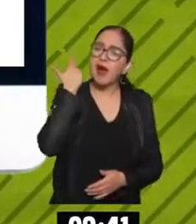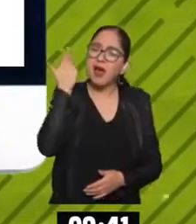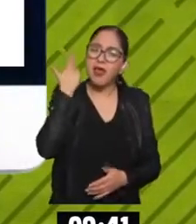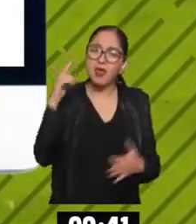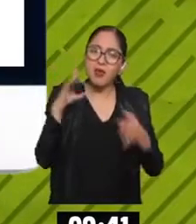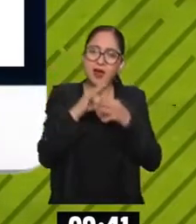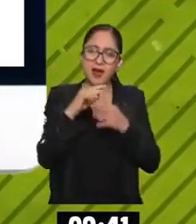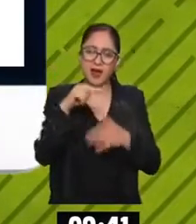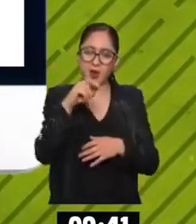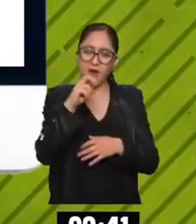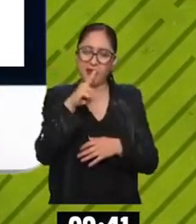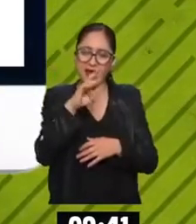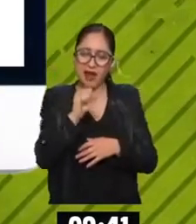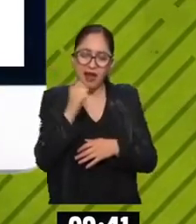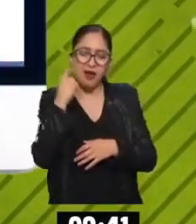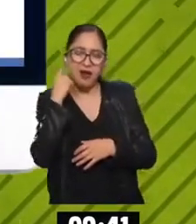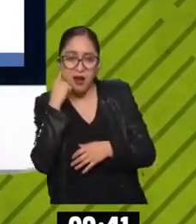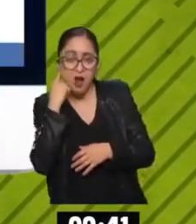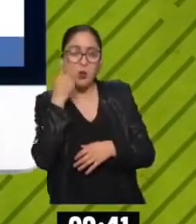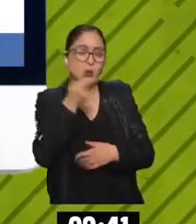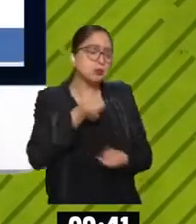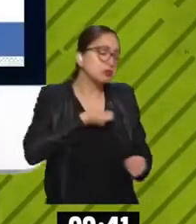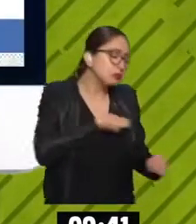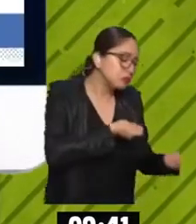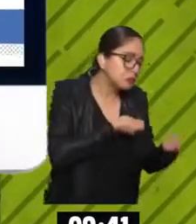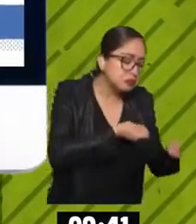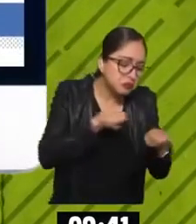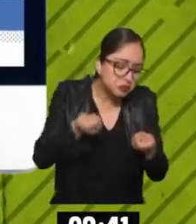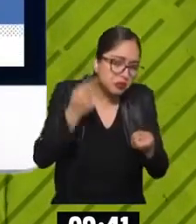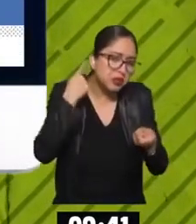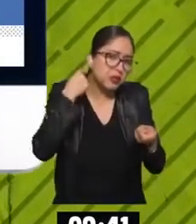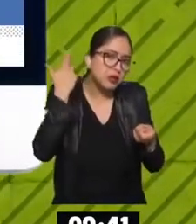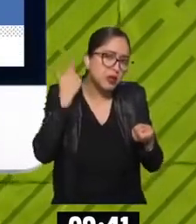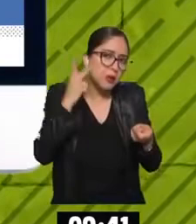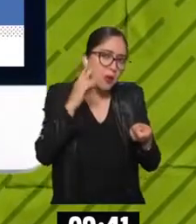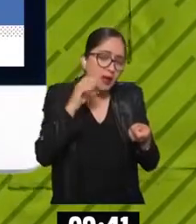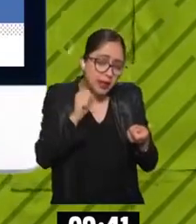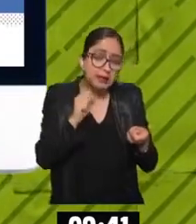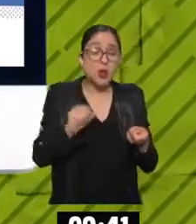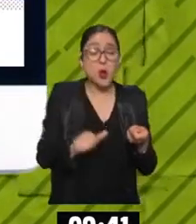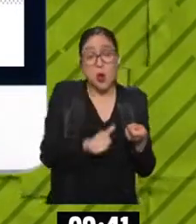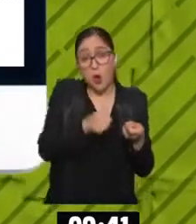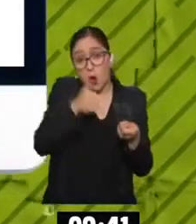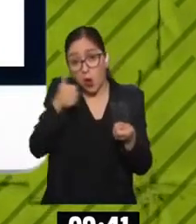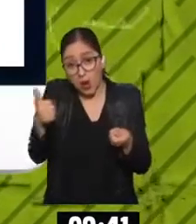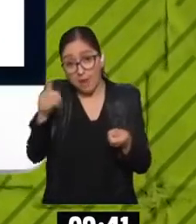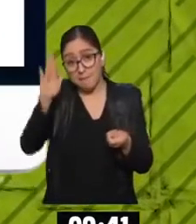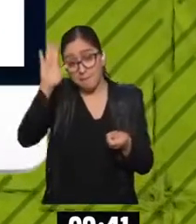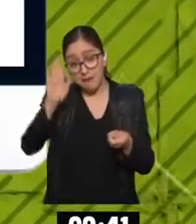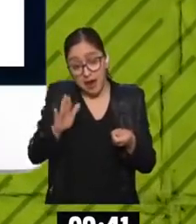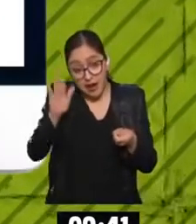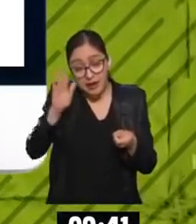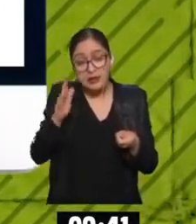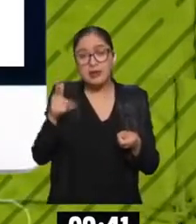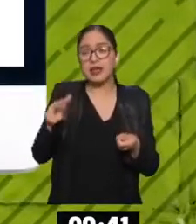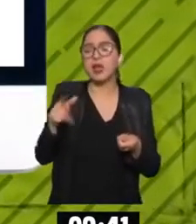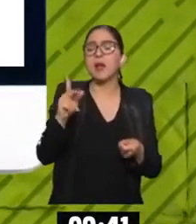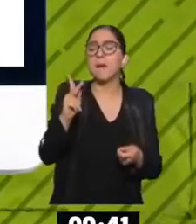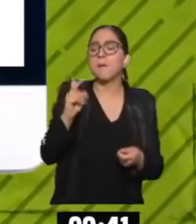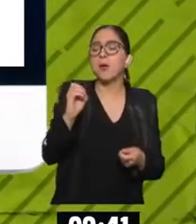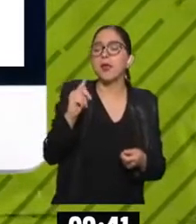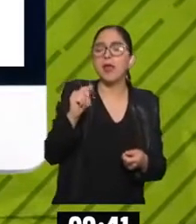y el podcast le acompaña. Bueno, hay unas que son como radionovela, que son podcast serie.